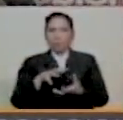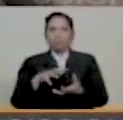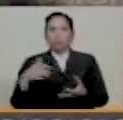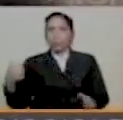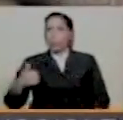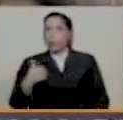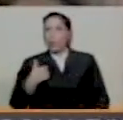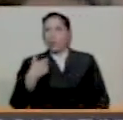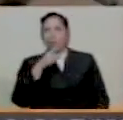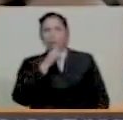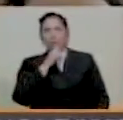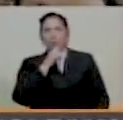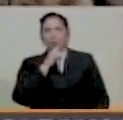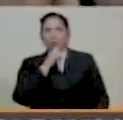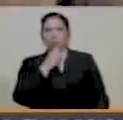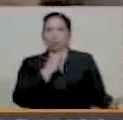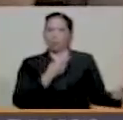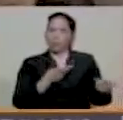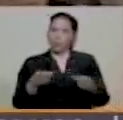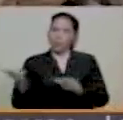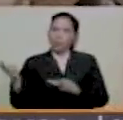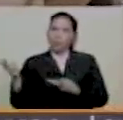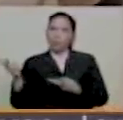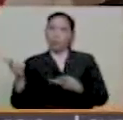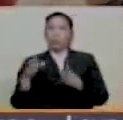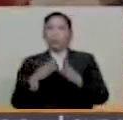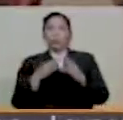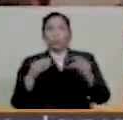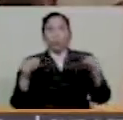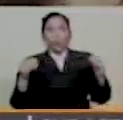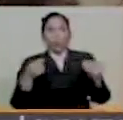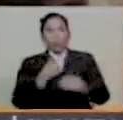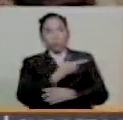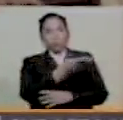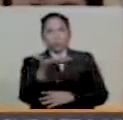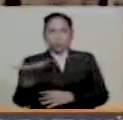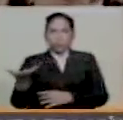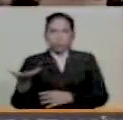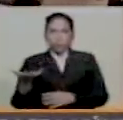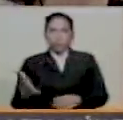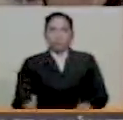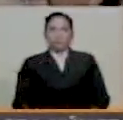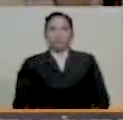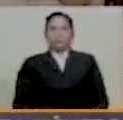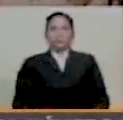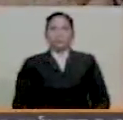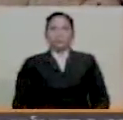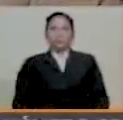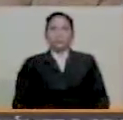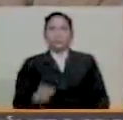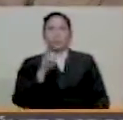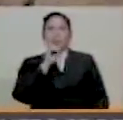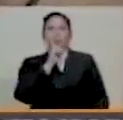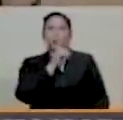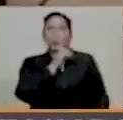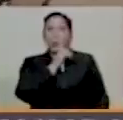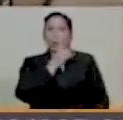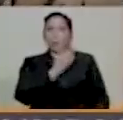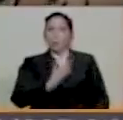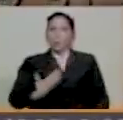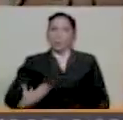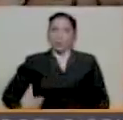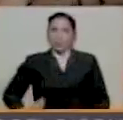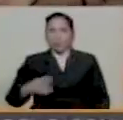dificultad. Bienvenidos y bienvenidas al Palacio de Miraflores, en nombre del presidente de la